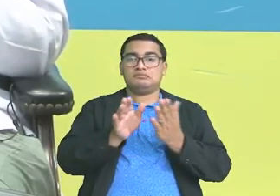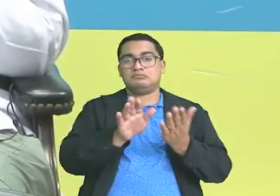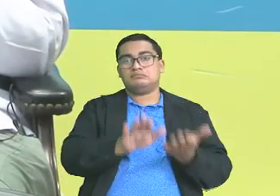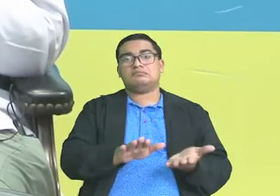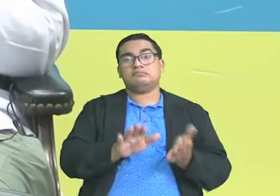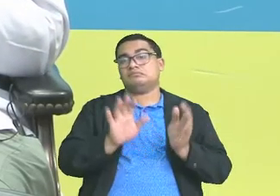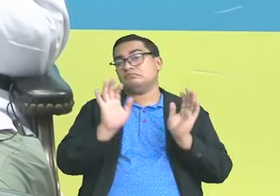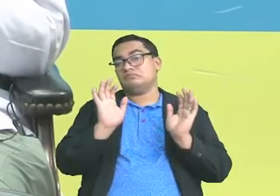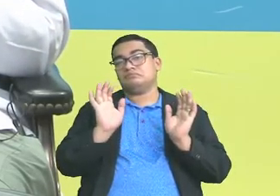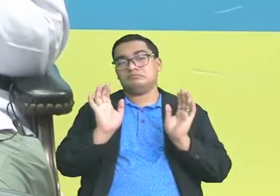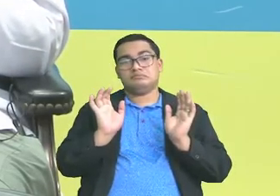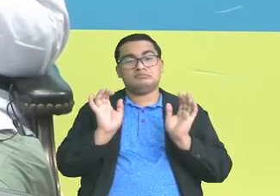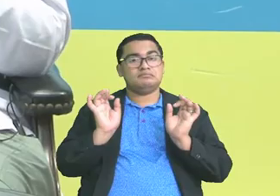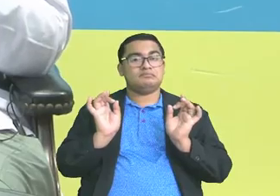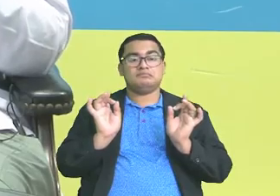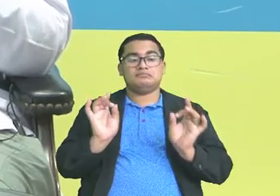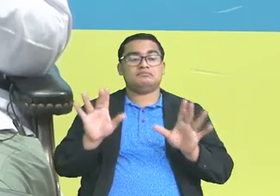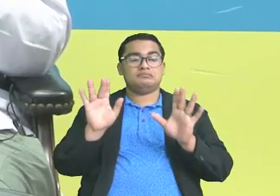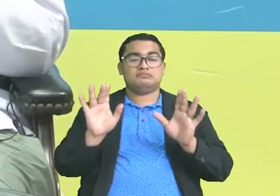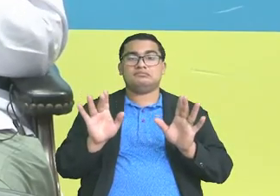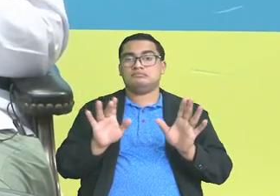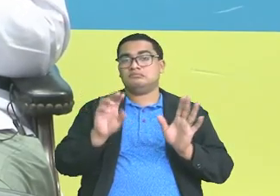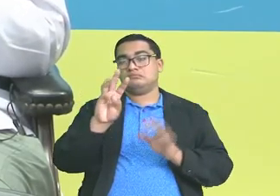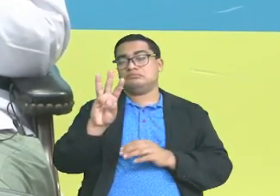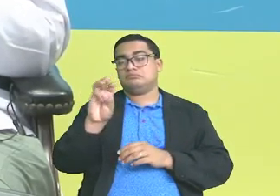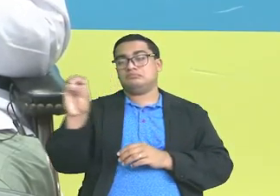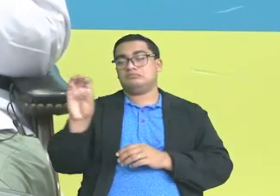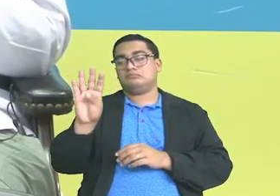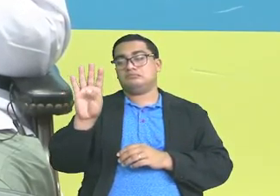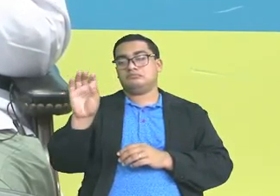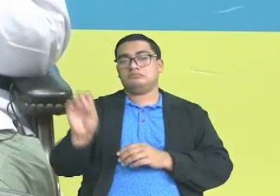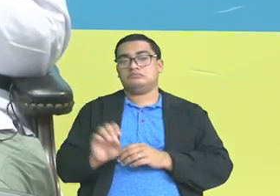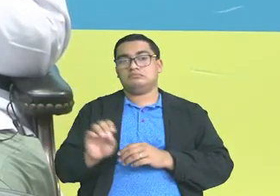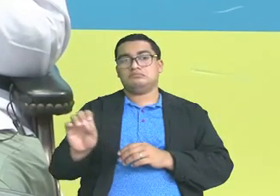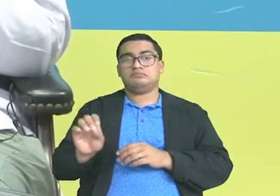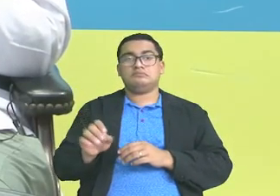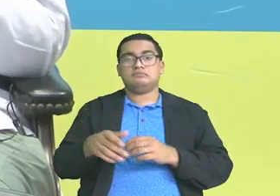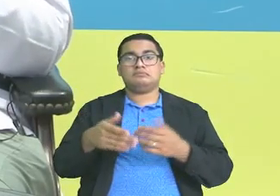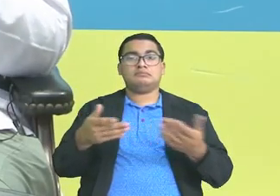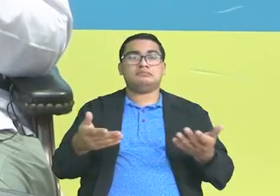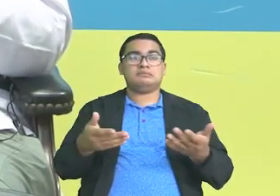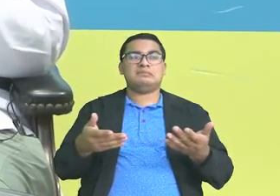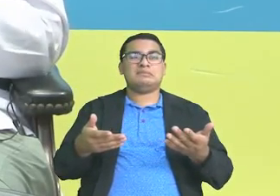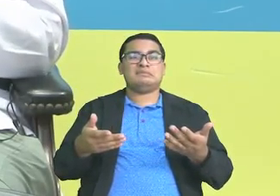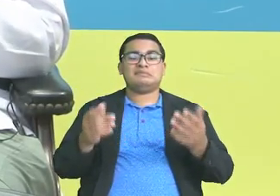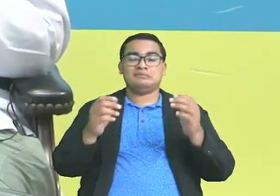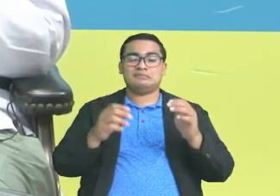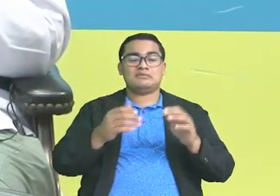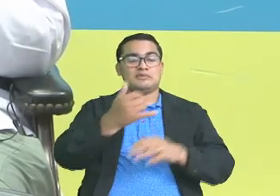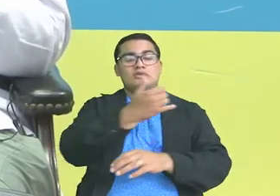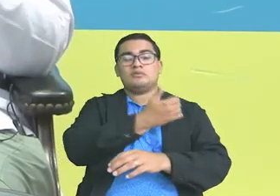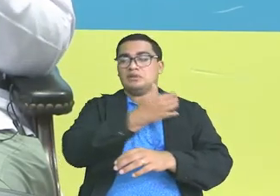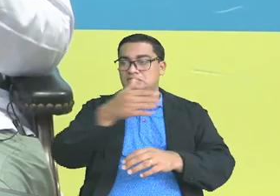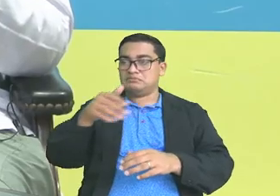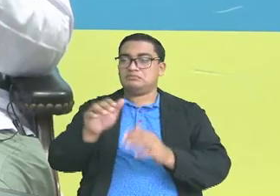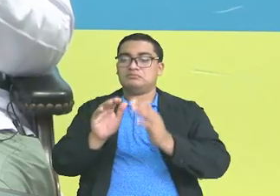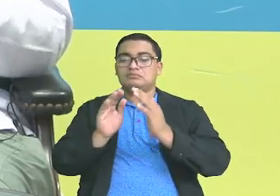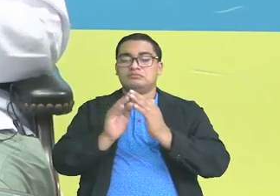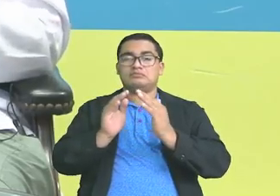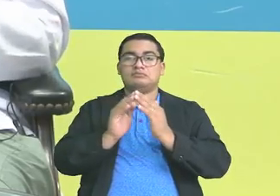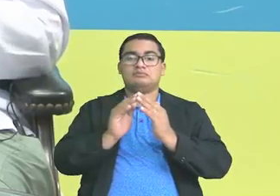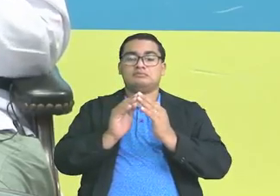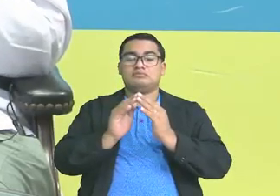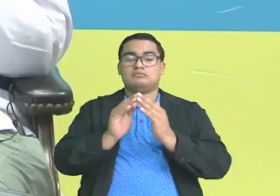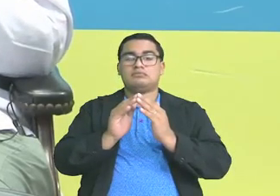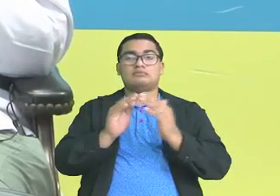vascular cerebral es del 30-40%. Es decir, aunque lo logré sacar del hospital, si fue severo y